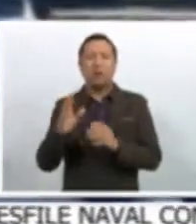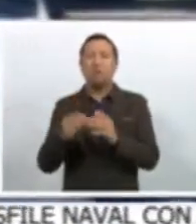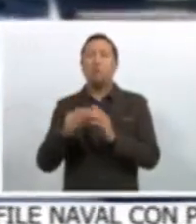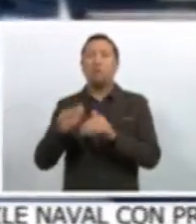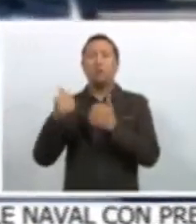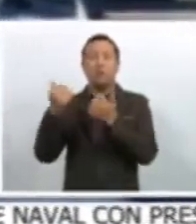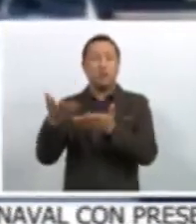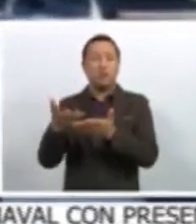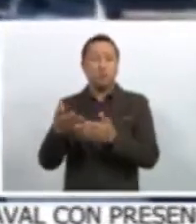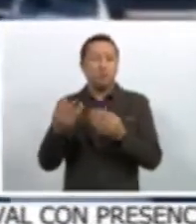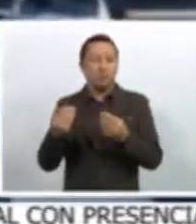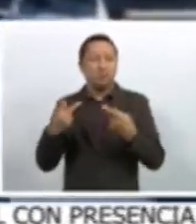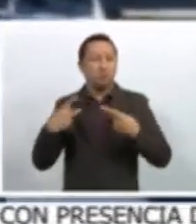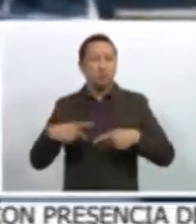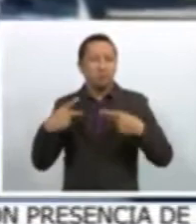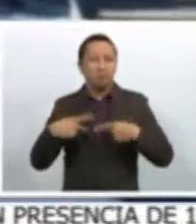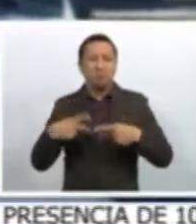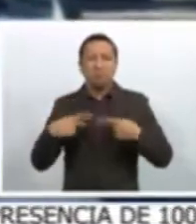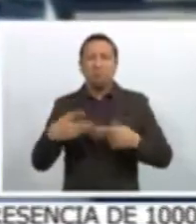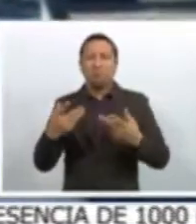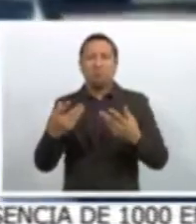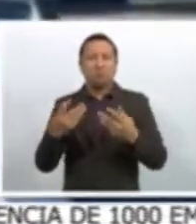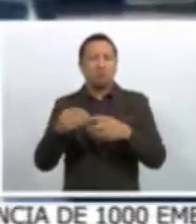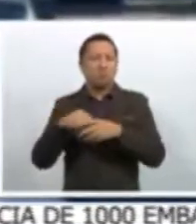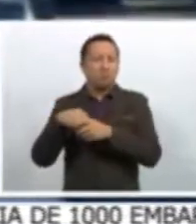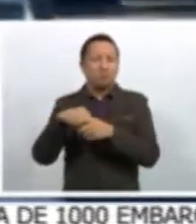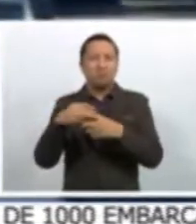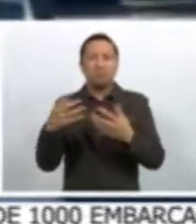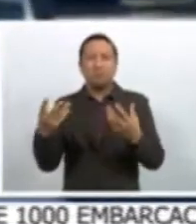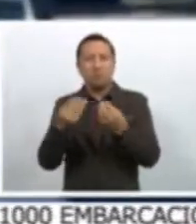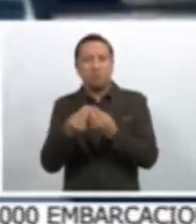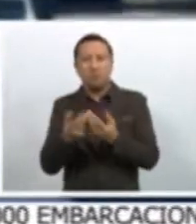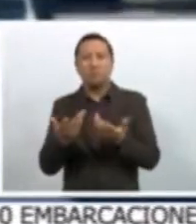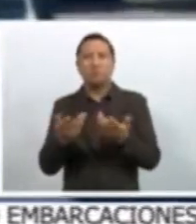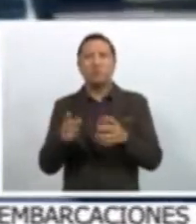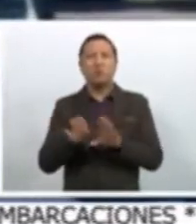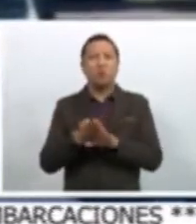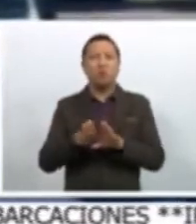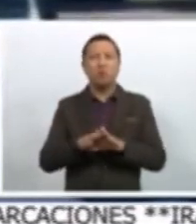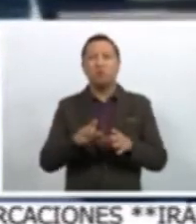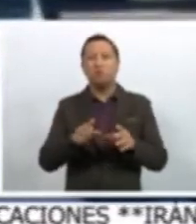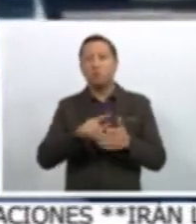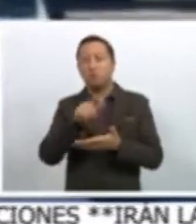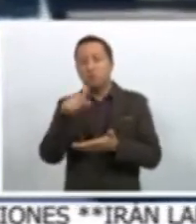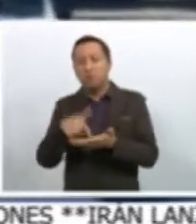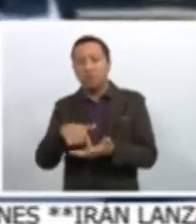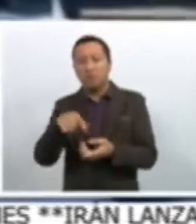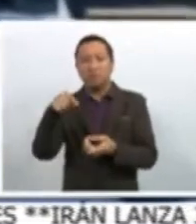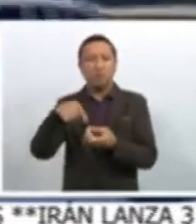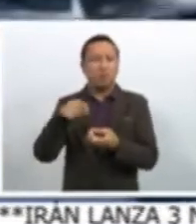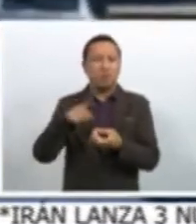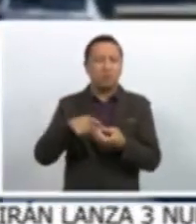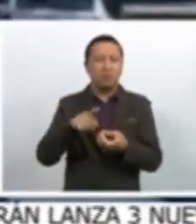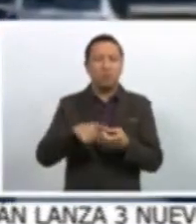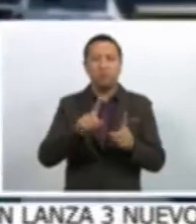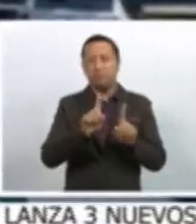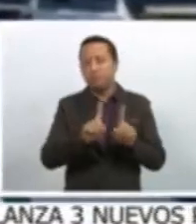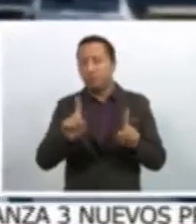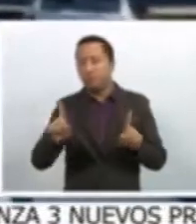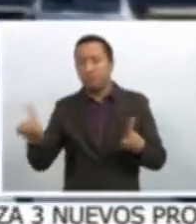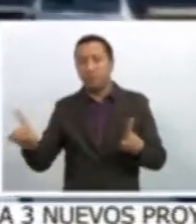pues no tienen muchas como pues marcas para que limiten el espacio. Y pues aquí